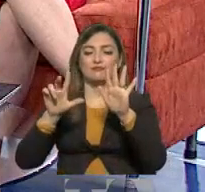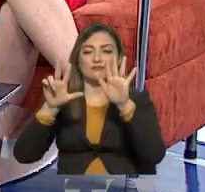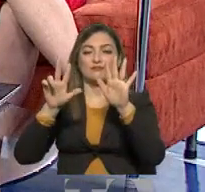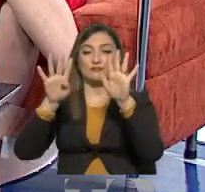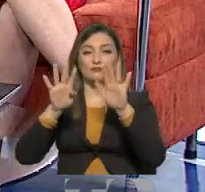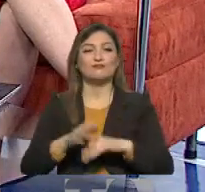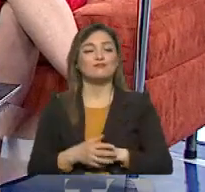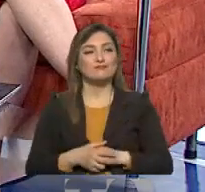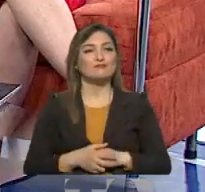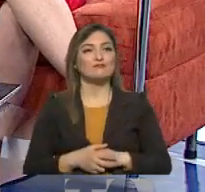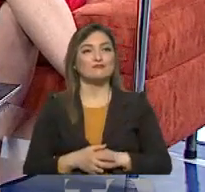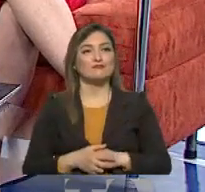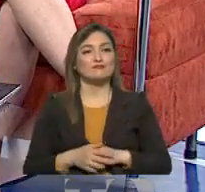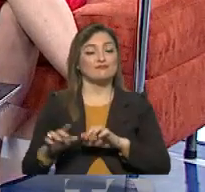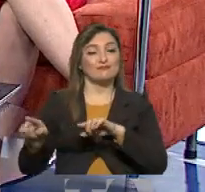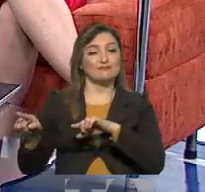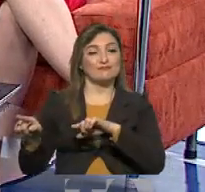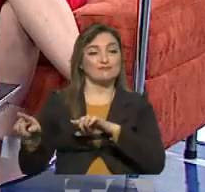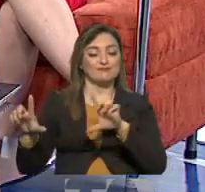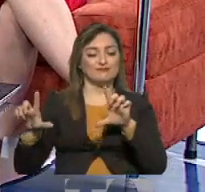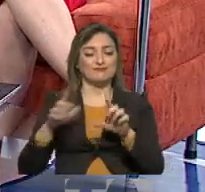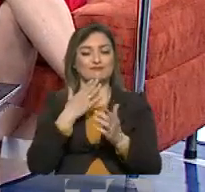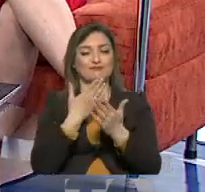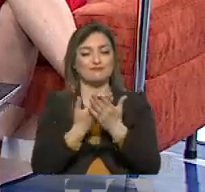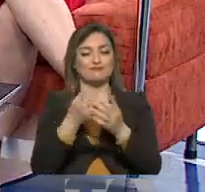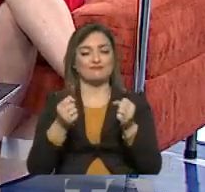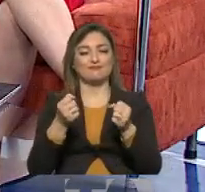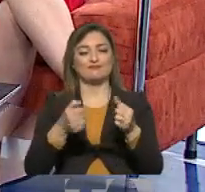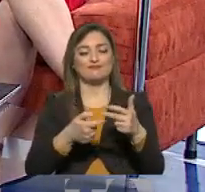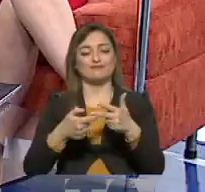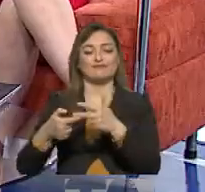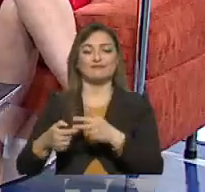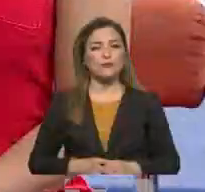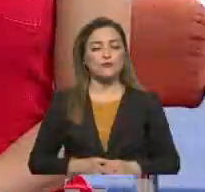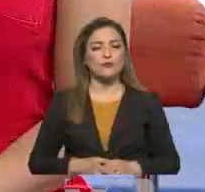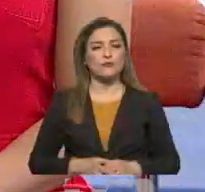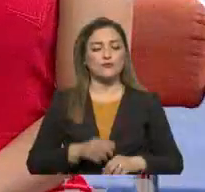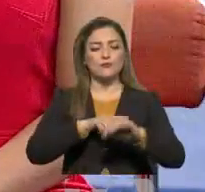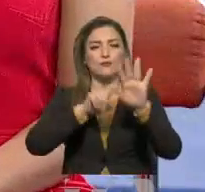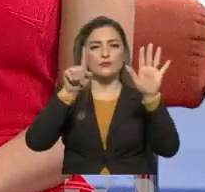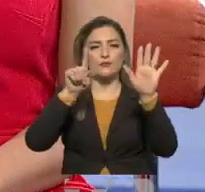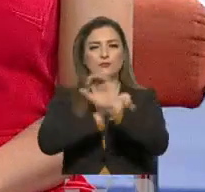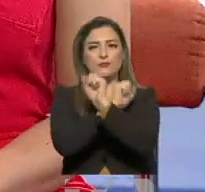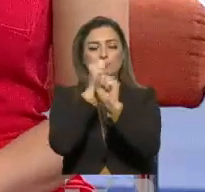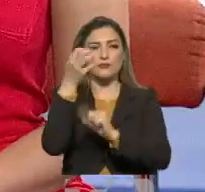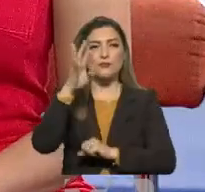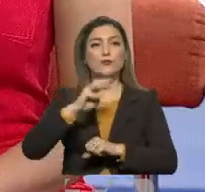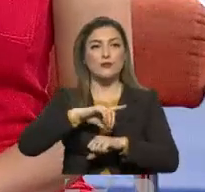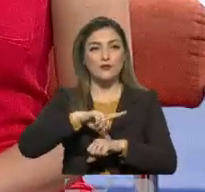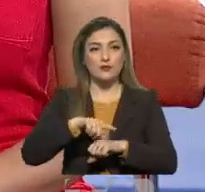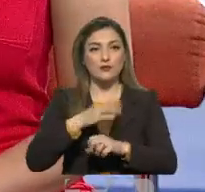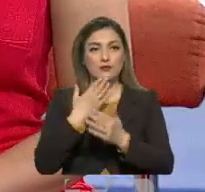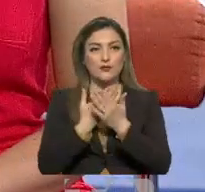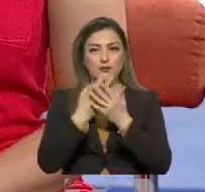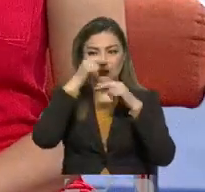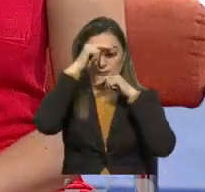6, 7, 8 y 9. Y 9, por favor. Tienen pantalla, no se olvide. Gracias a la Wincha. Gracias a la Wincha de Teleamazonas. 6:16 a.m. Muchas